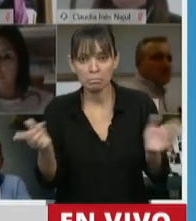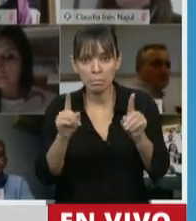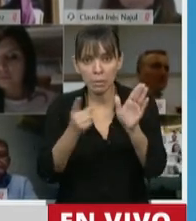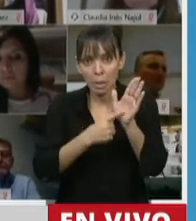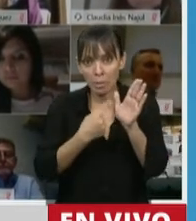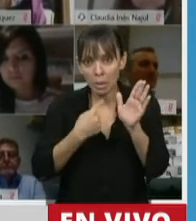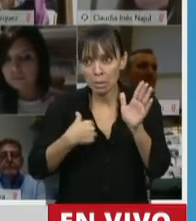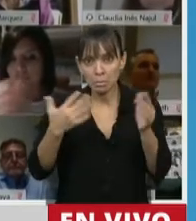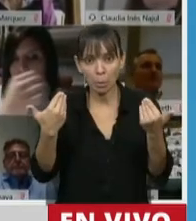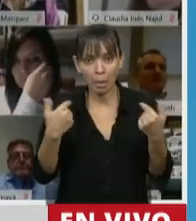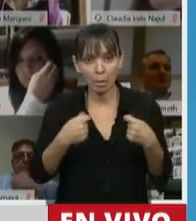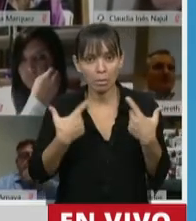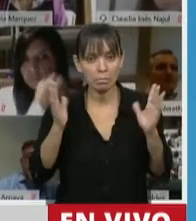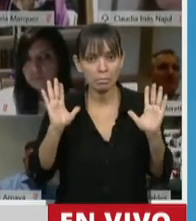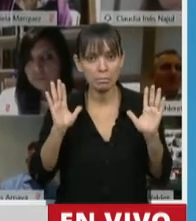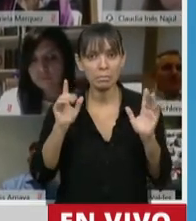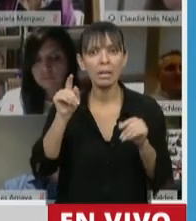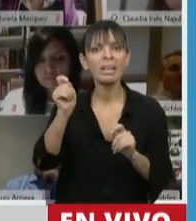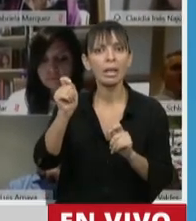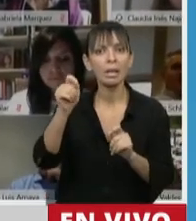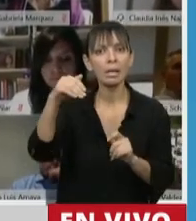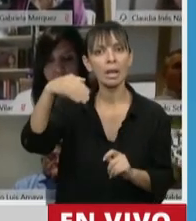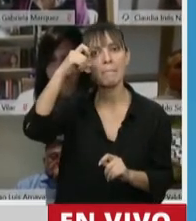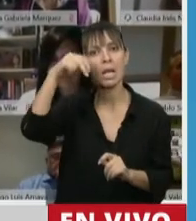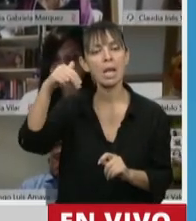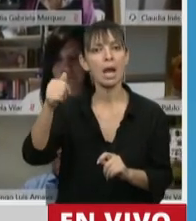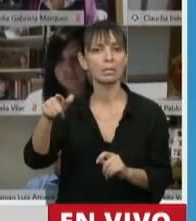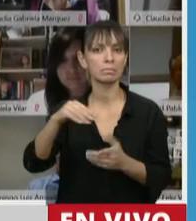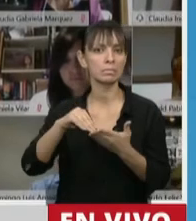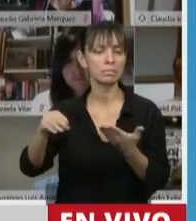reglamento permite el diputado Mena.